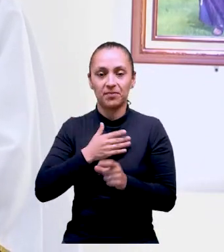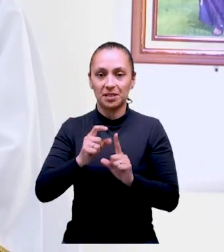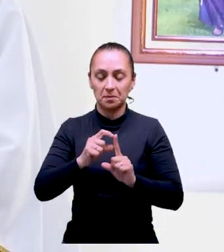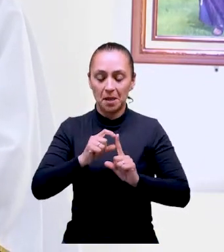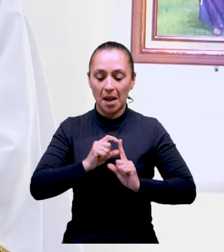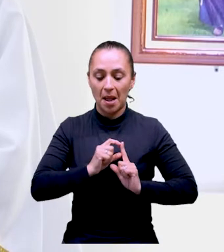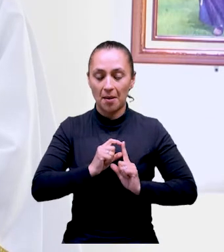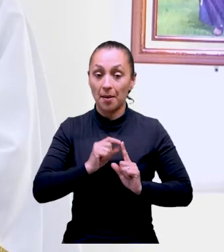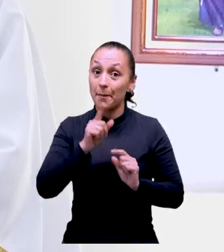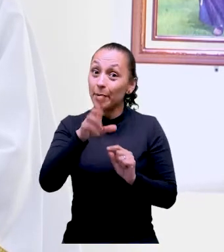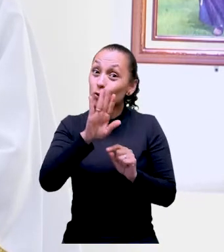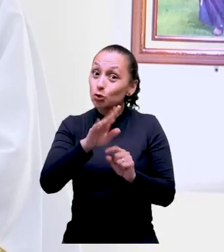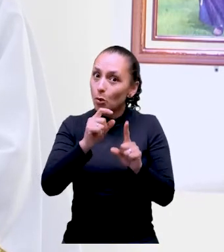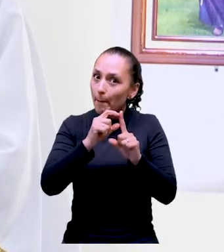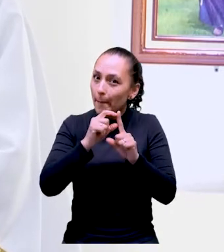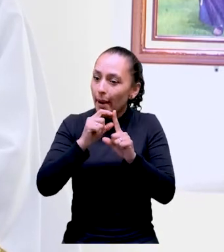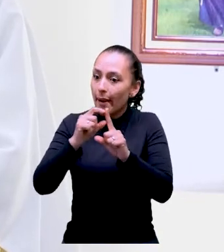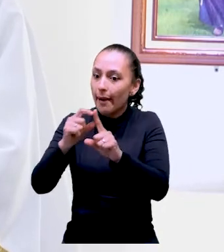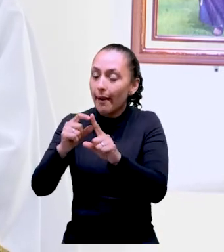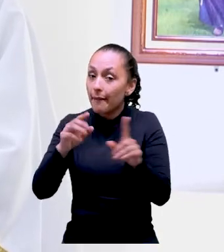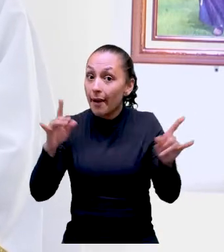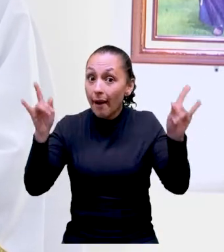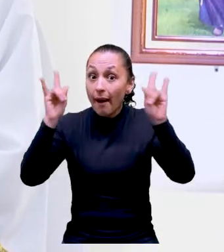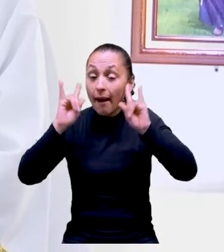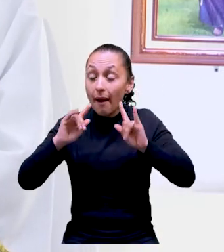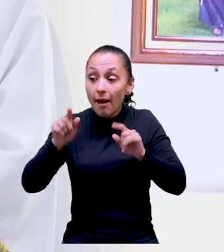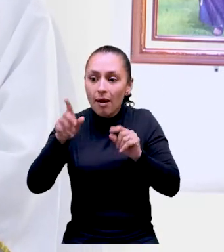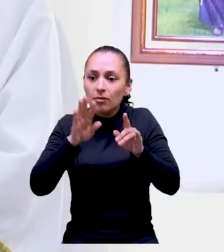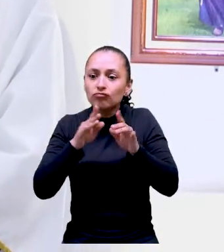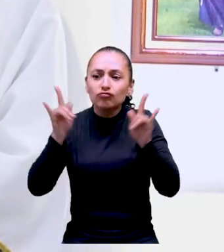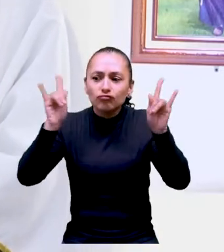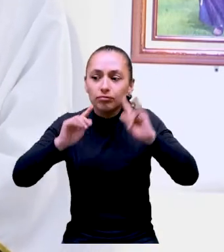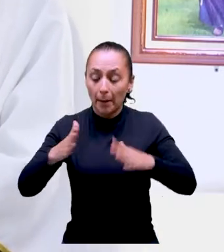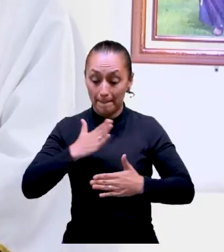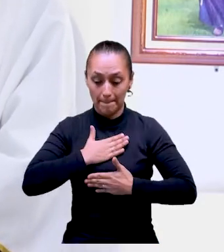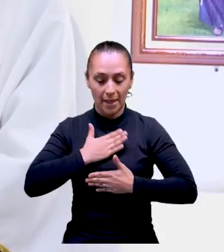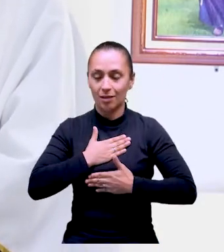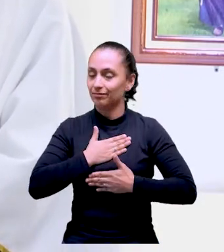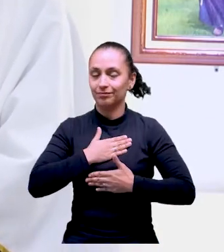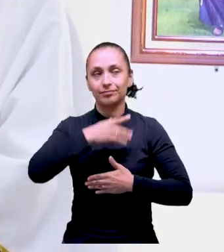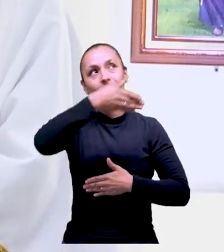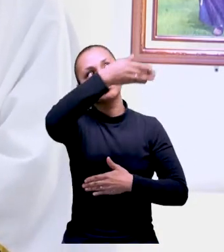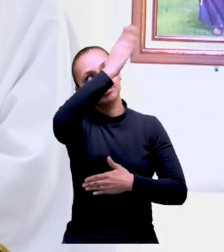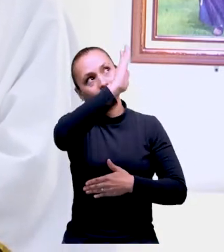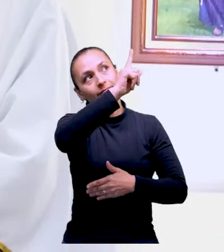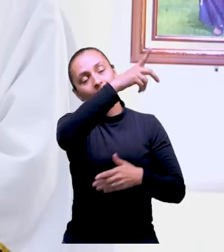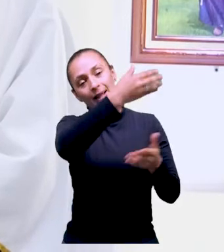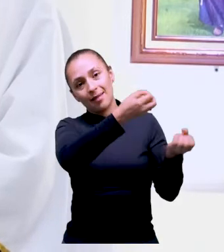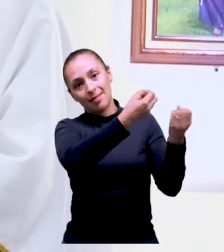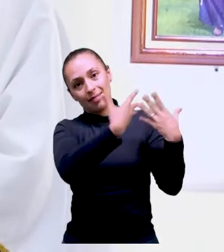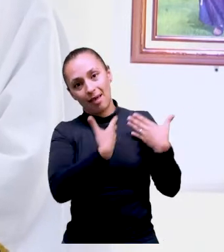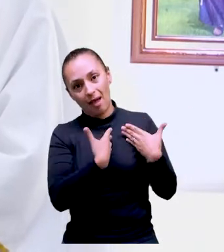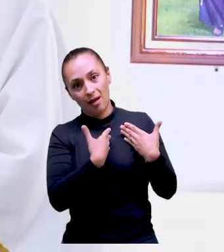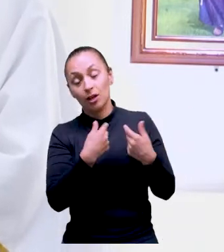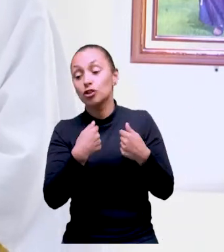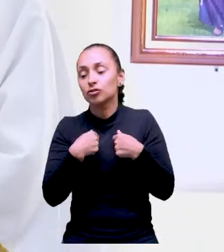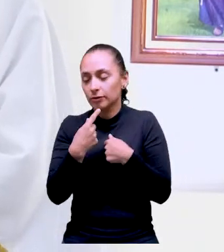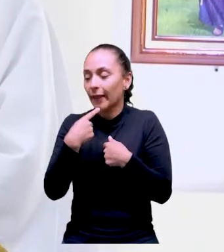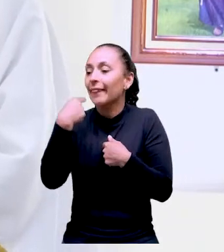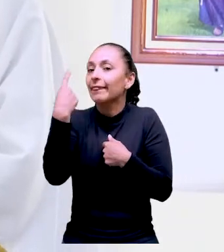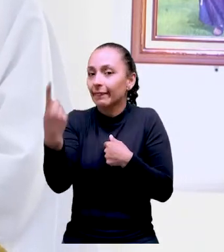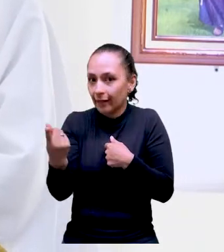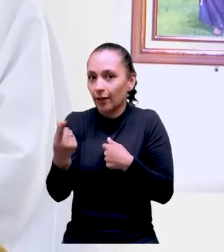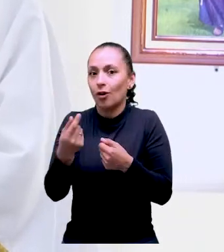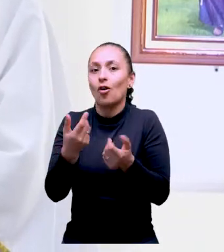no guarda mis palabras pero las palabras que me escuchan no son mías sino del padre que me